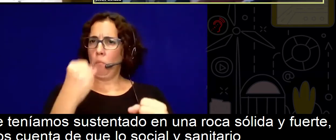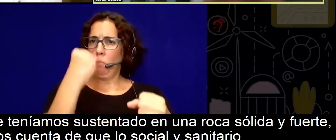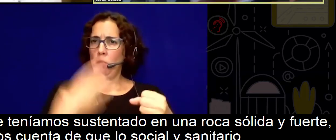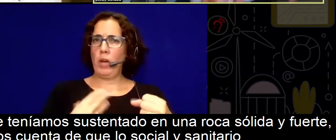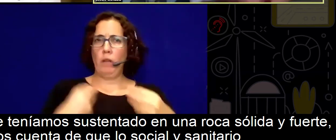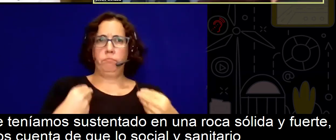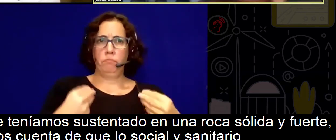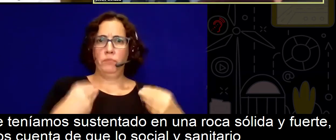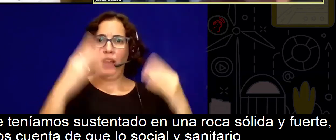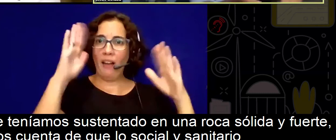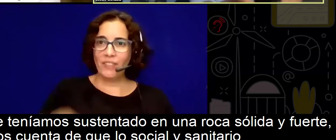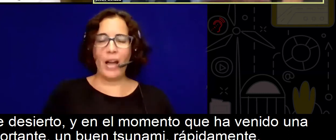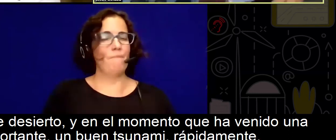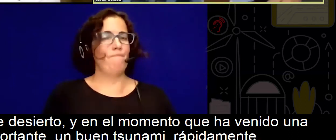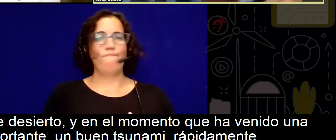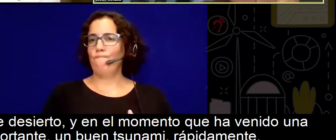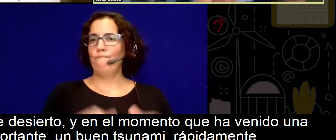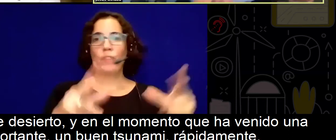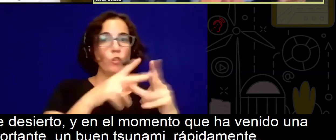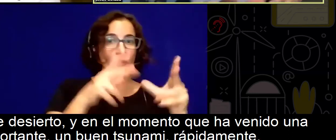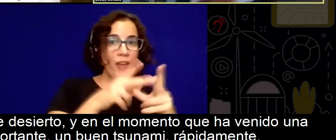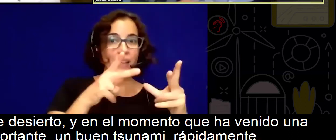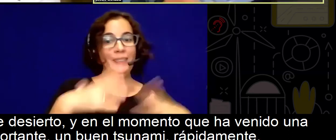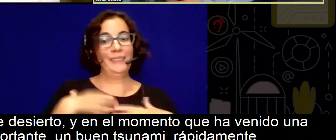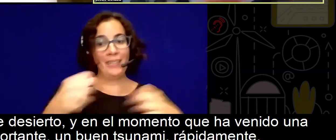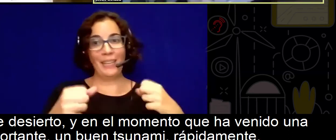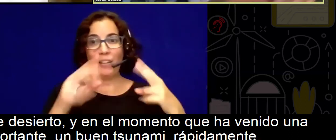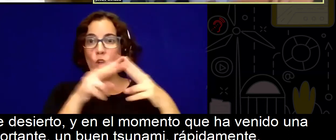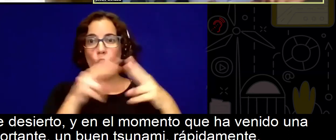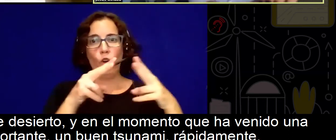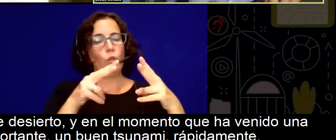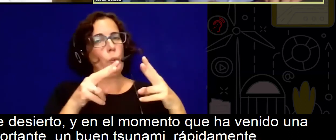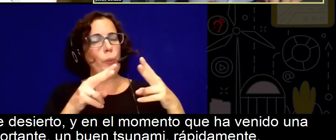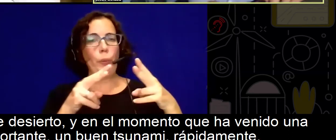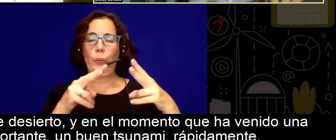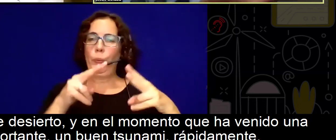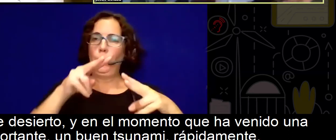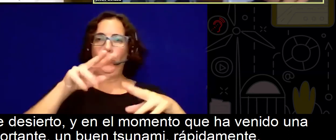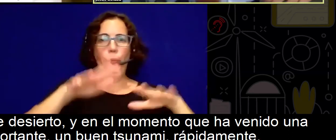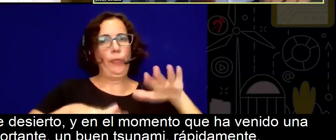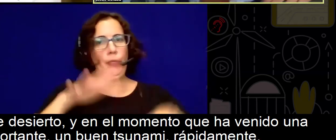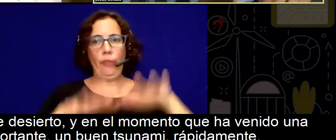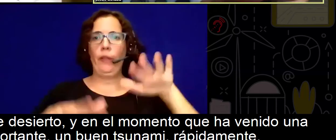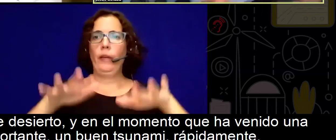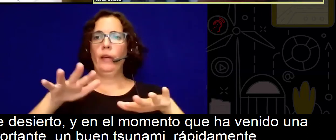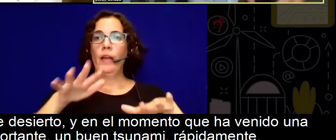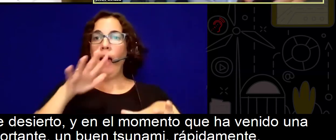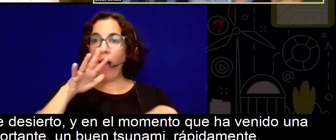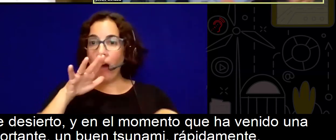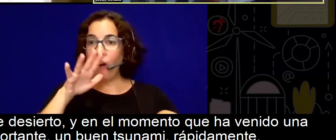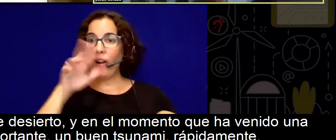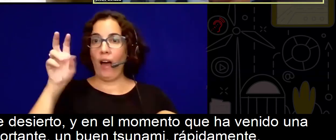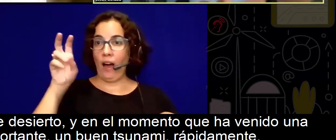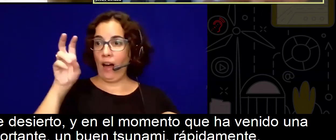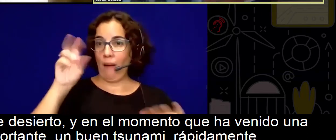cuenta que lo social y lo sanitario en este país está sobre arena de desierto, ¿no? Y en el momento en que ha venido una zozobra importante,